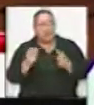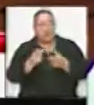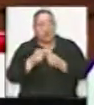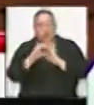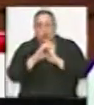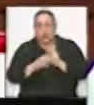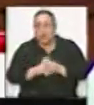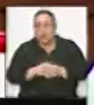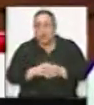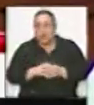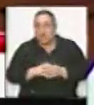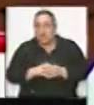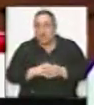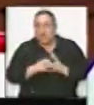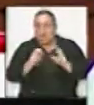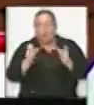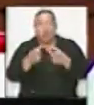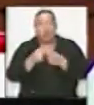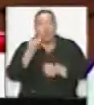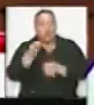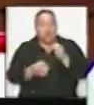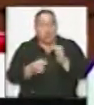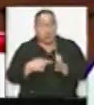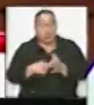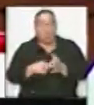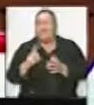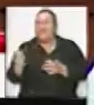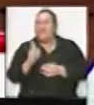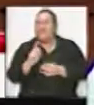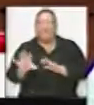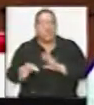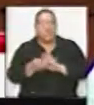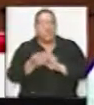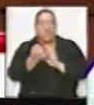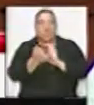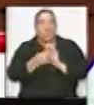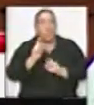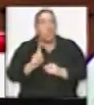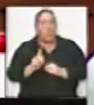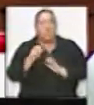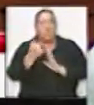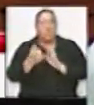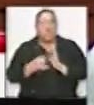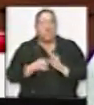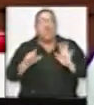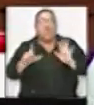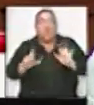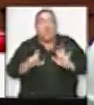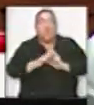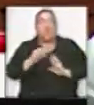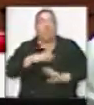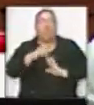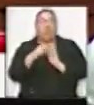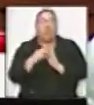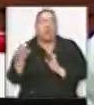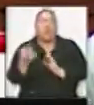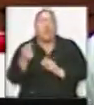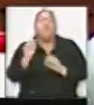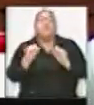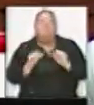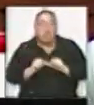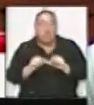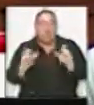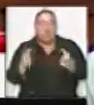de Constitución. En el caso de la Comisión de Justicia no se incluye el inciso 1 ni el inciso 7 del proyecto original, que sí mantiene